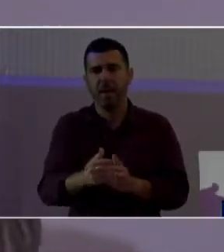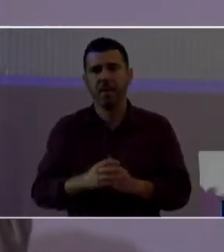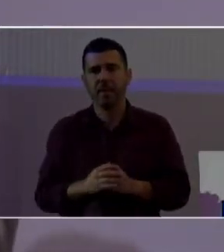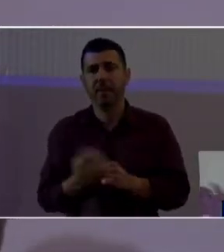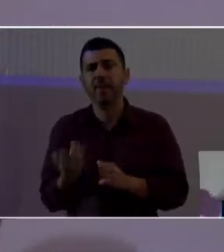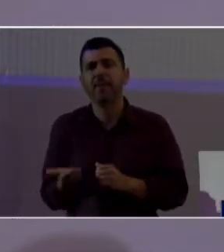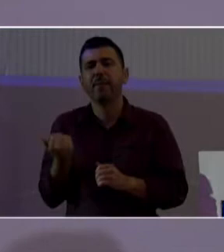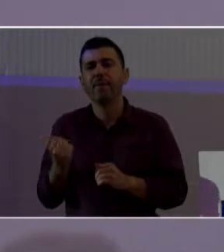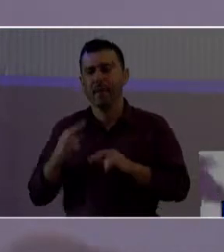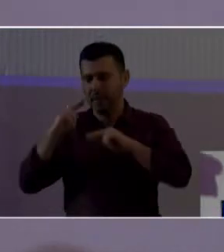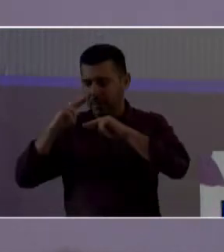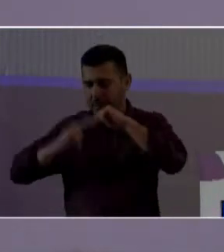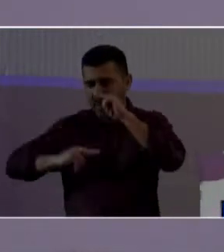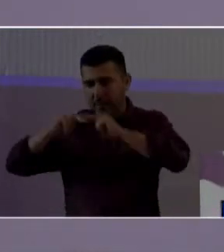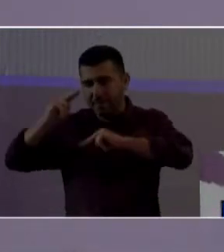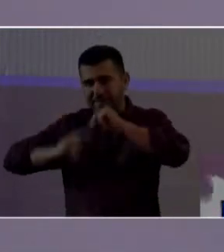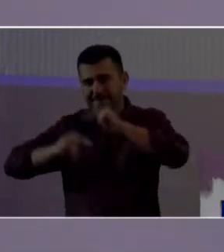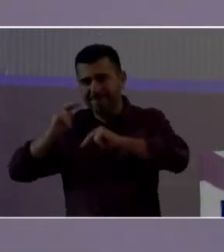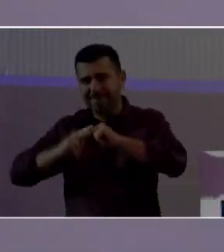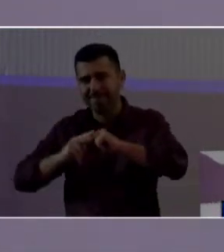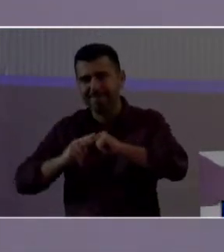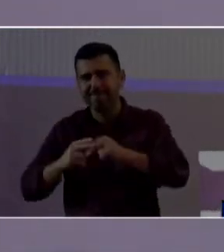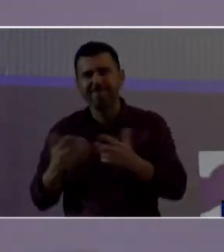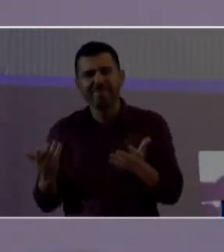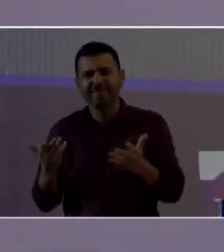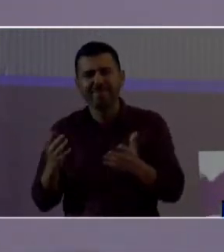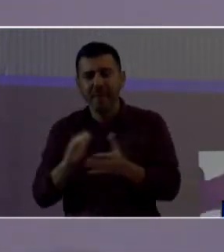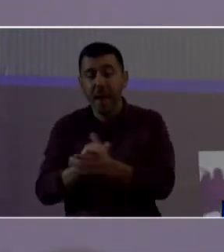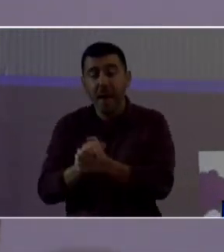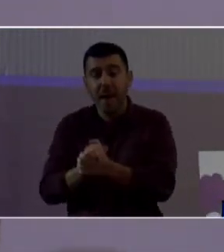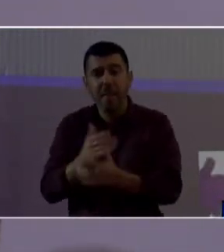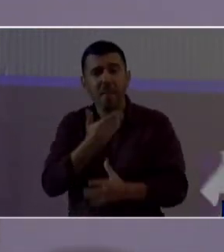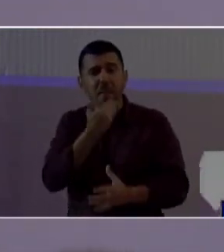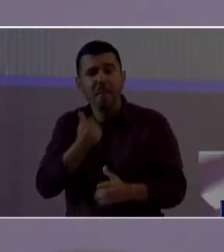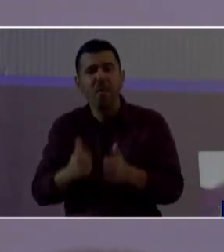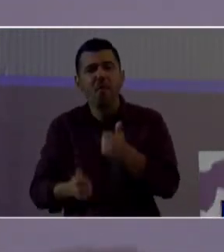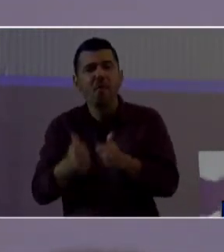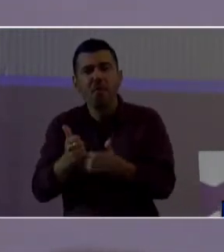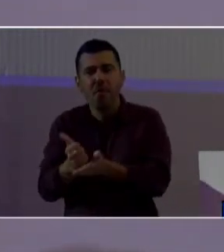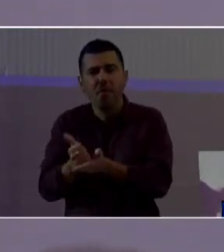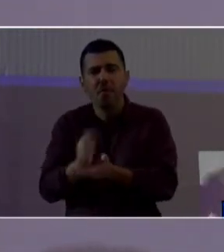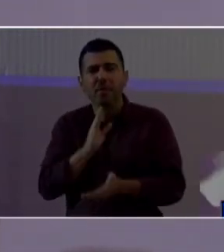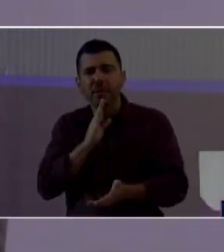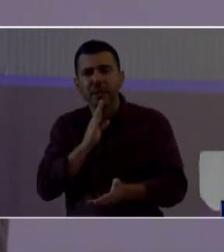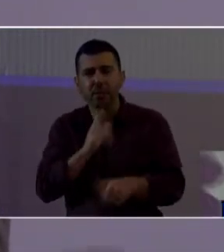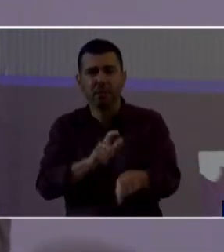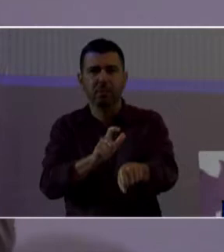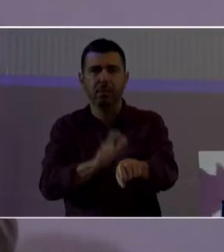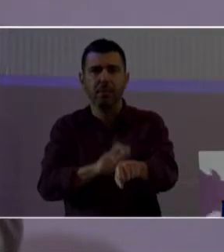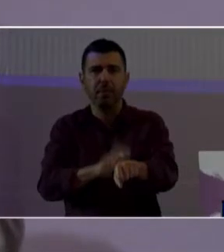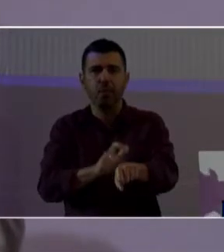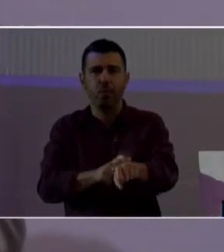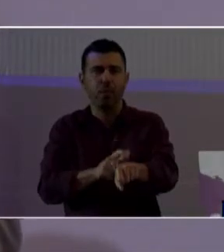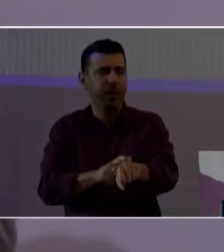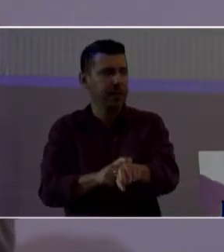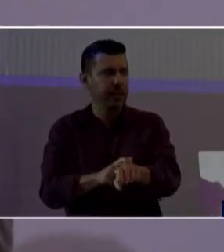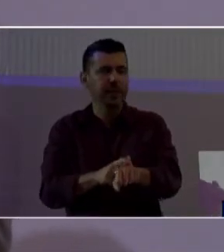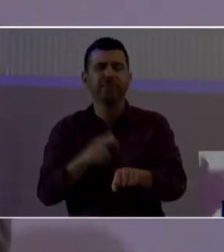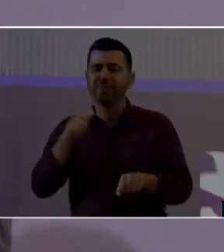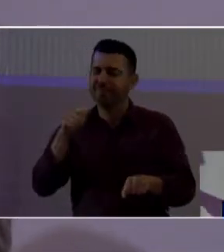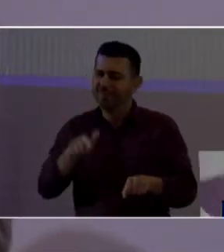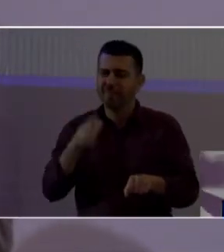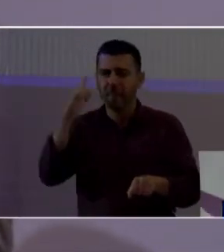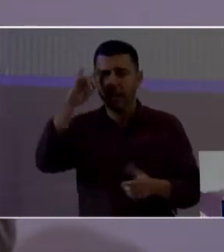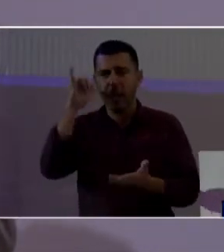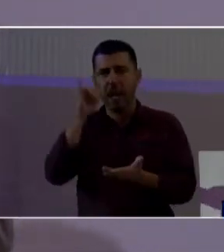construir. El tiempo es el mejor amigo de mejores tiempos. Y yo creo que Colombia está en el tiempo de tomar